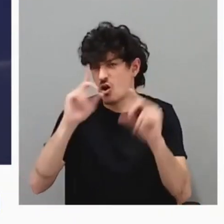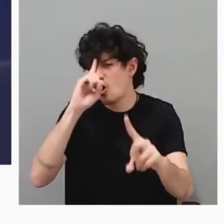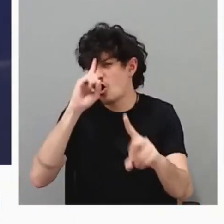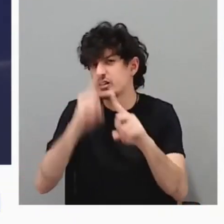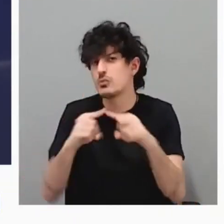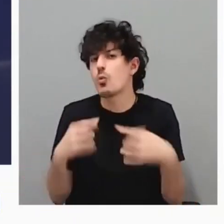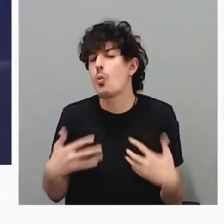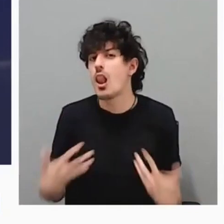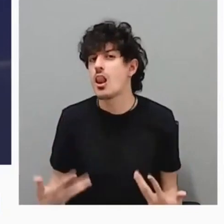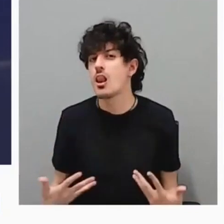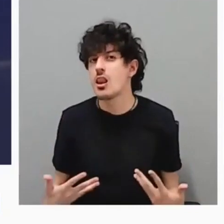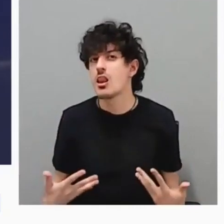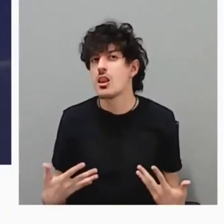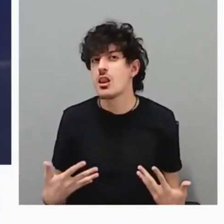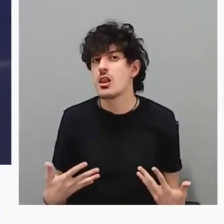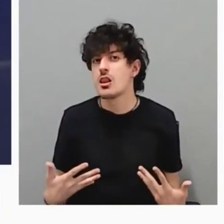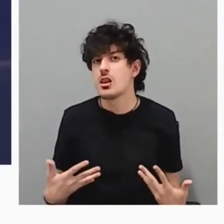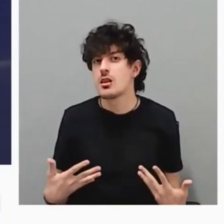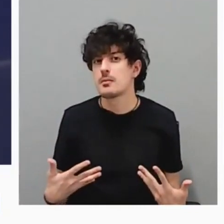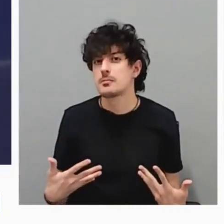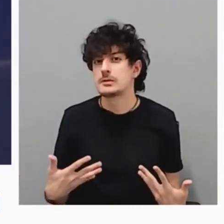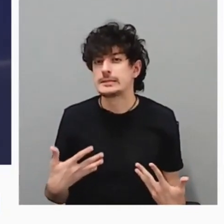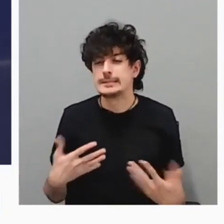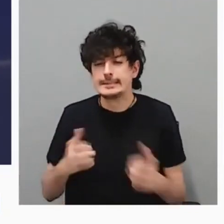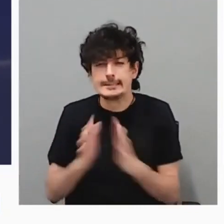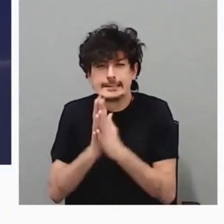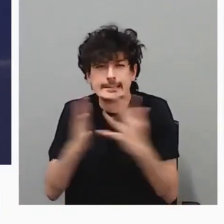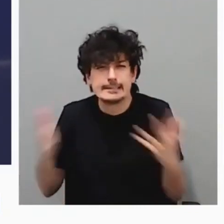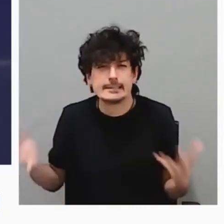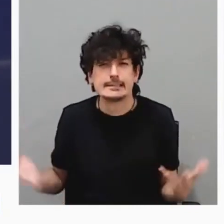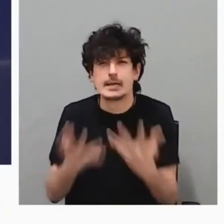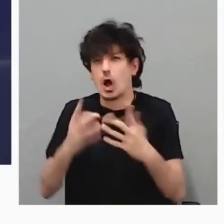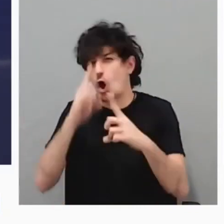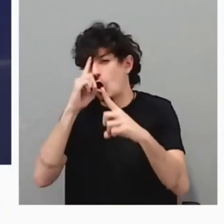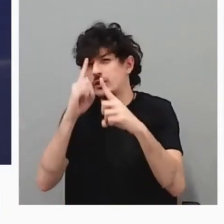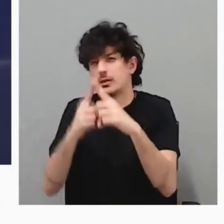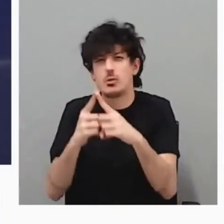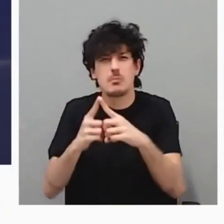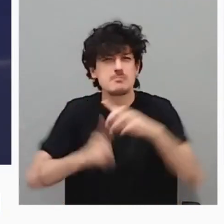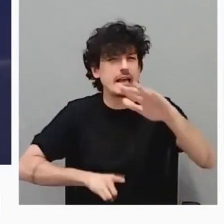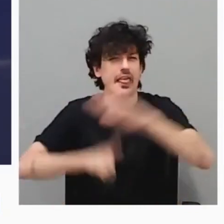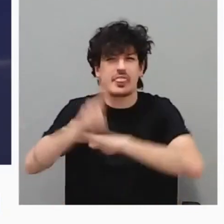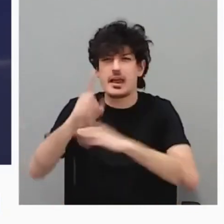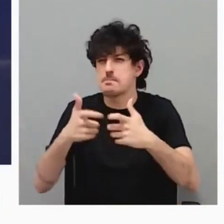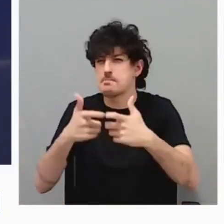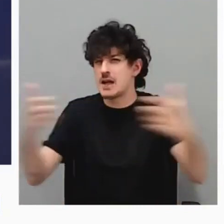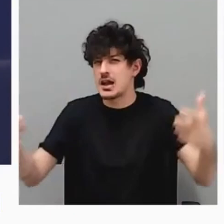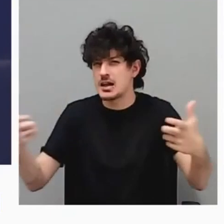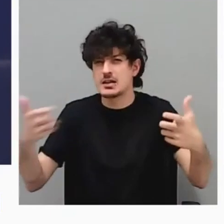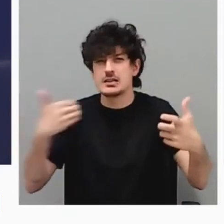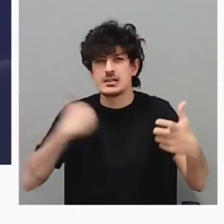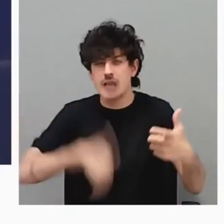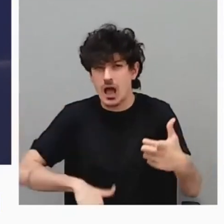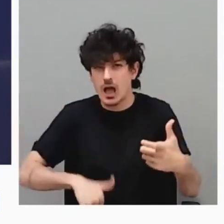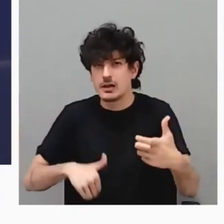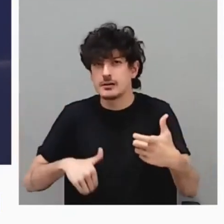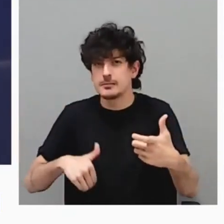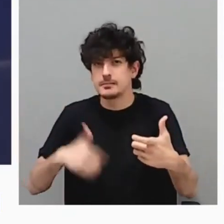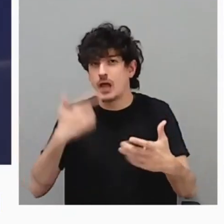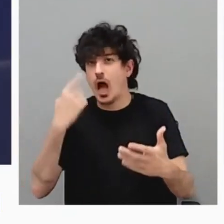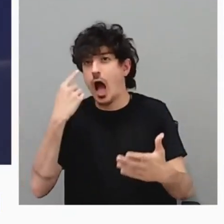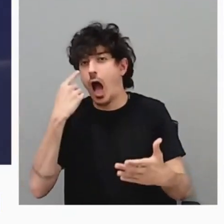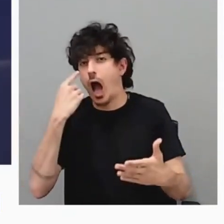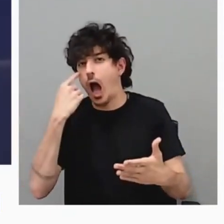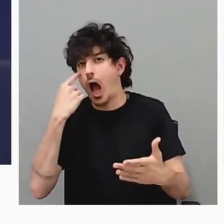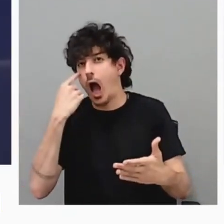ahora? Pivotar para crecer. Nos hemos sometido a una auditoría de una de las 4 grandes, ¿vale? Eso